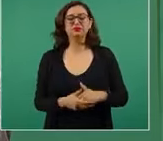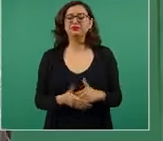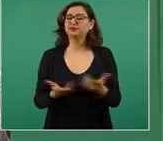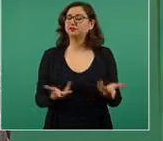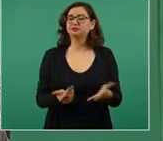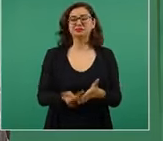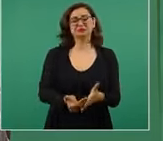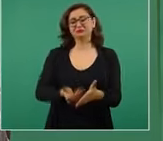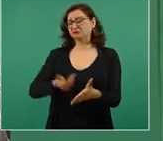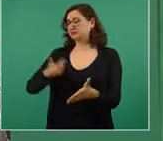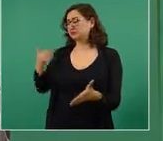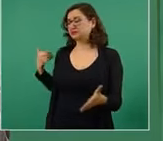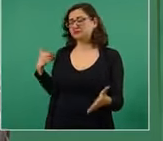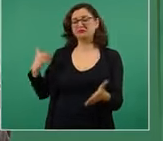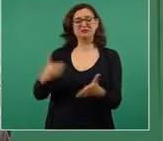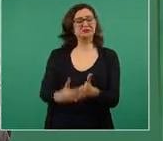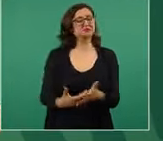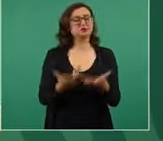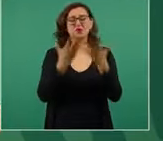muy pocos momentos,